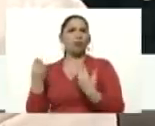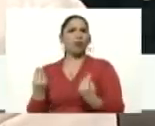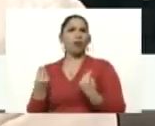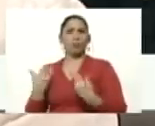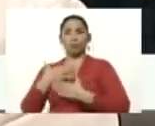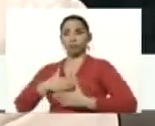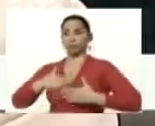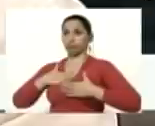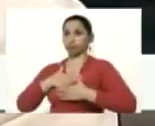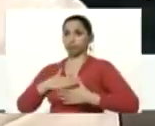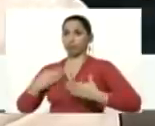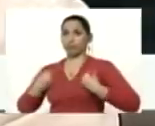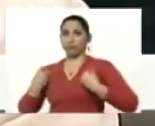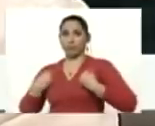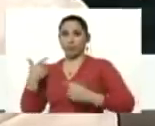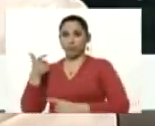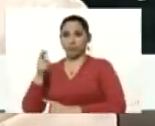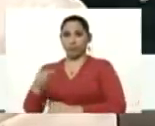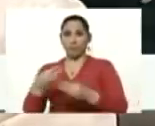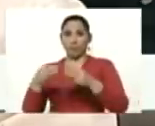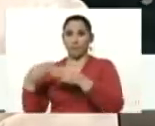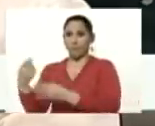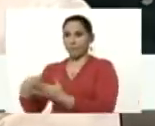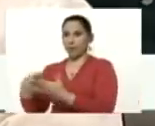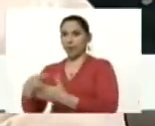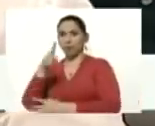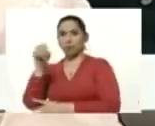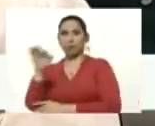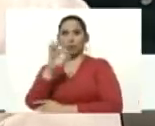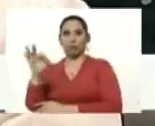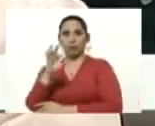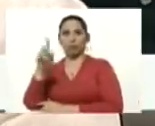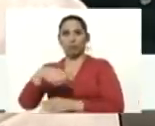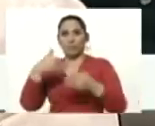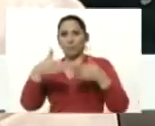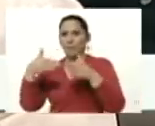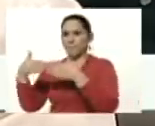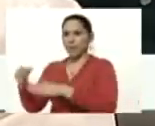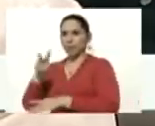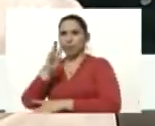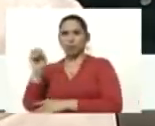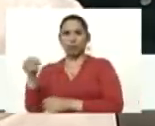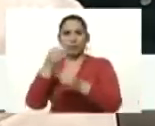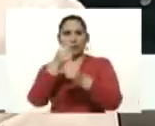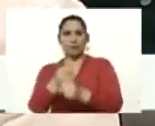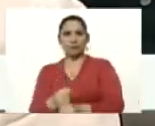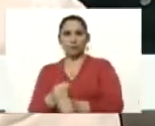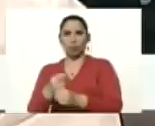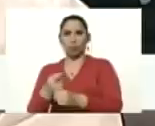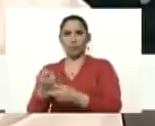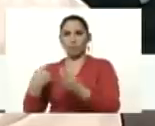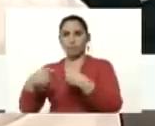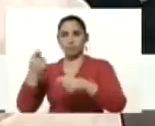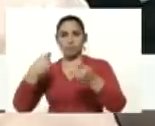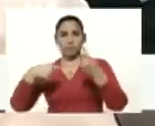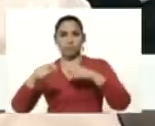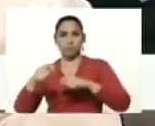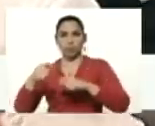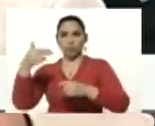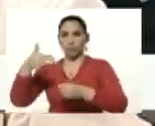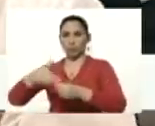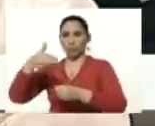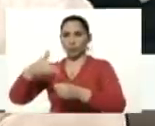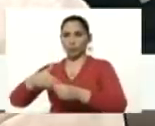vida del transporte público subsidiándolo el 100% y habilitar 200 estaciones para el comercio de